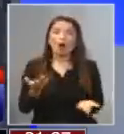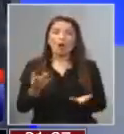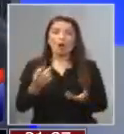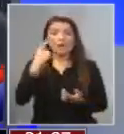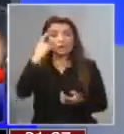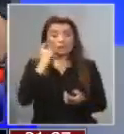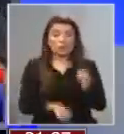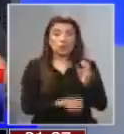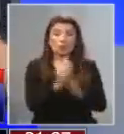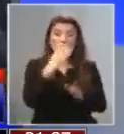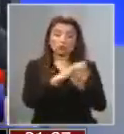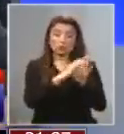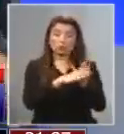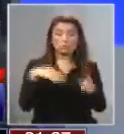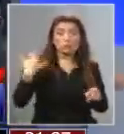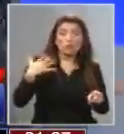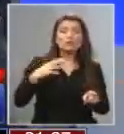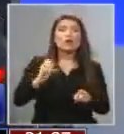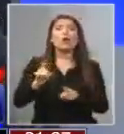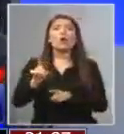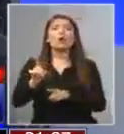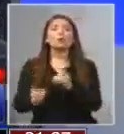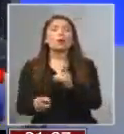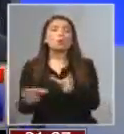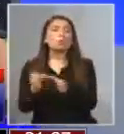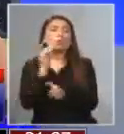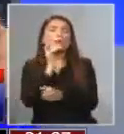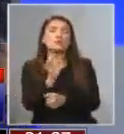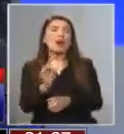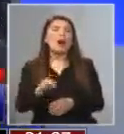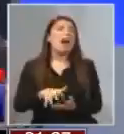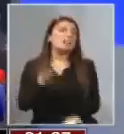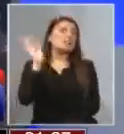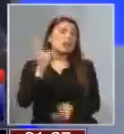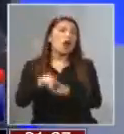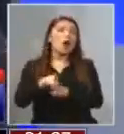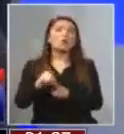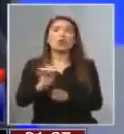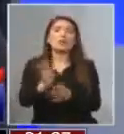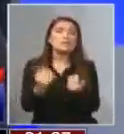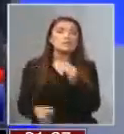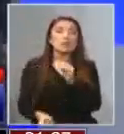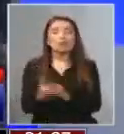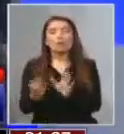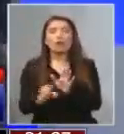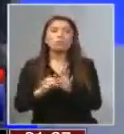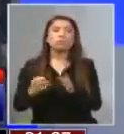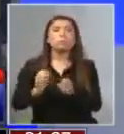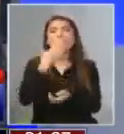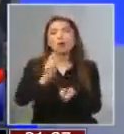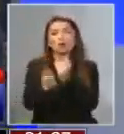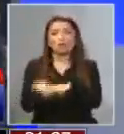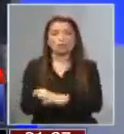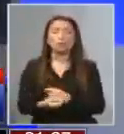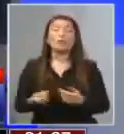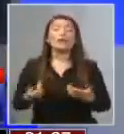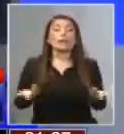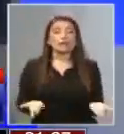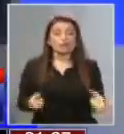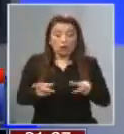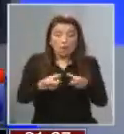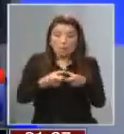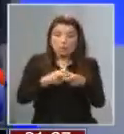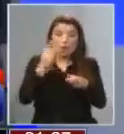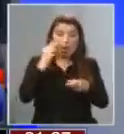que creen que después de todo esto es toda una exageración y que en realidad no se necesita una nueva constitución, sino que algunas reformas? El hecho de que esta comisión de observadores se